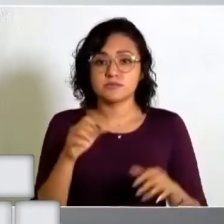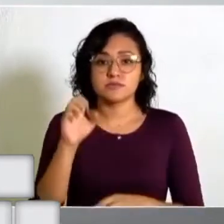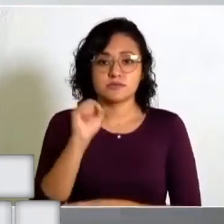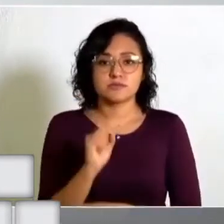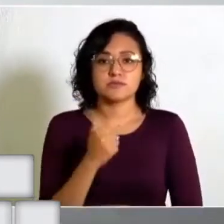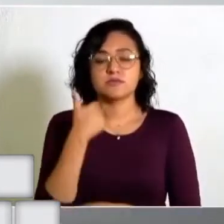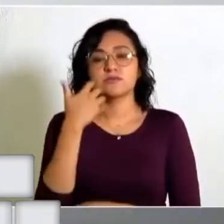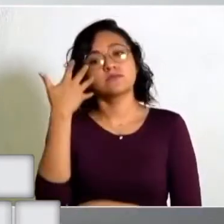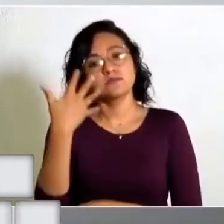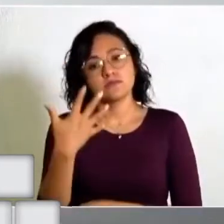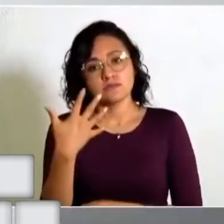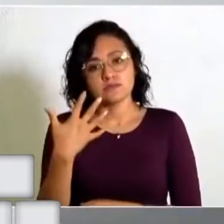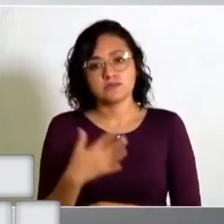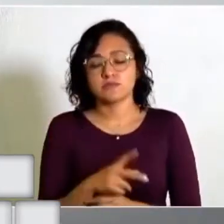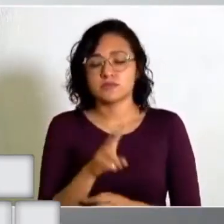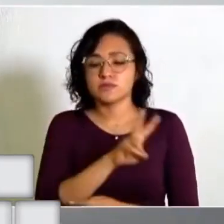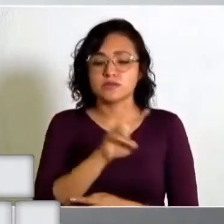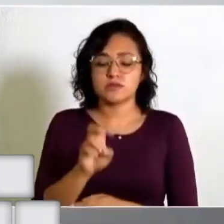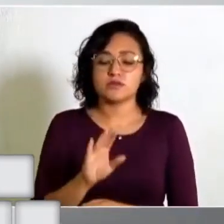36.865,